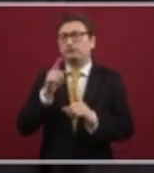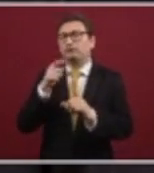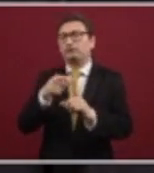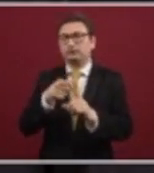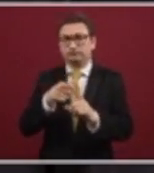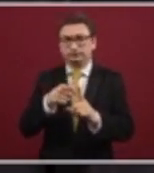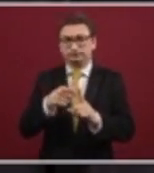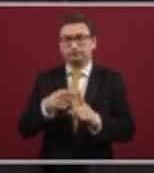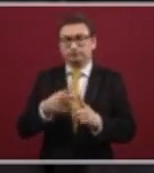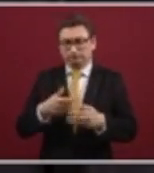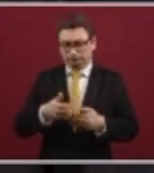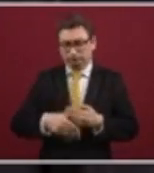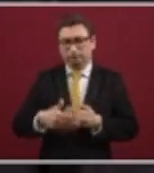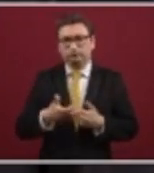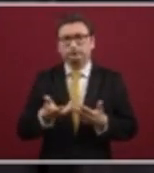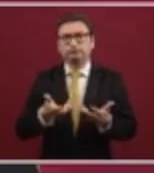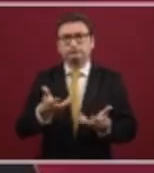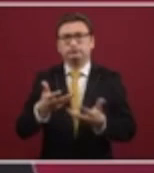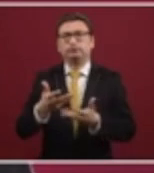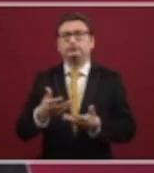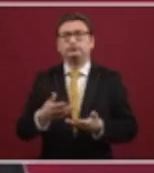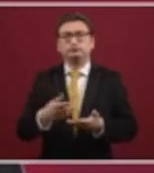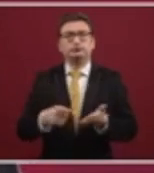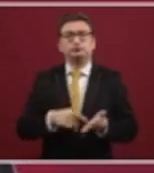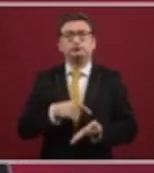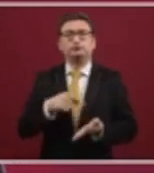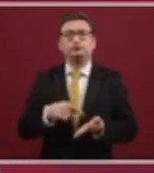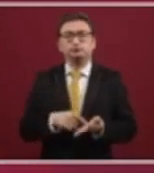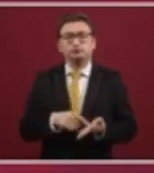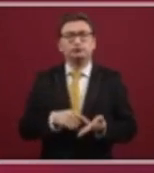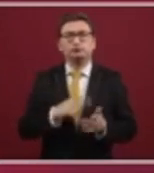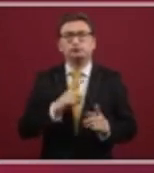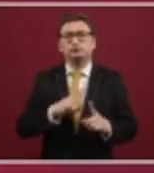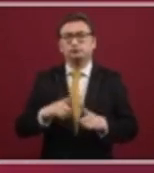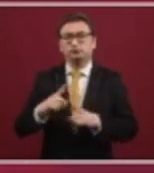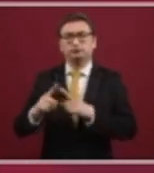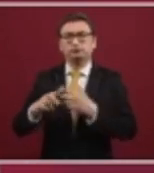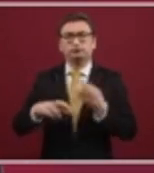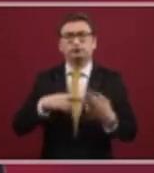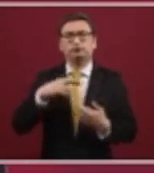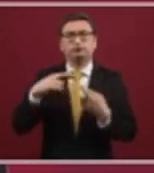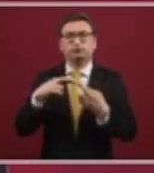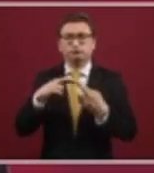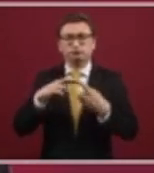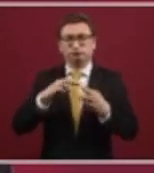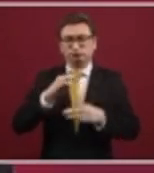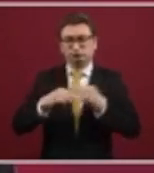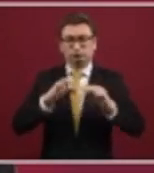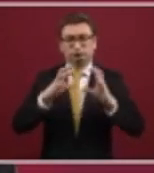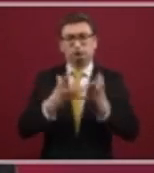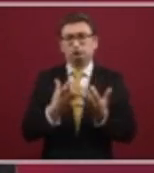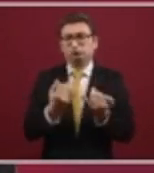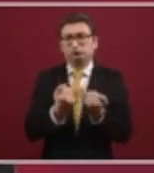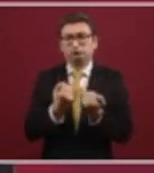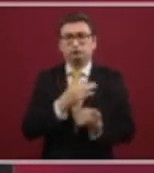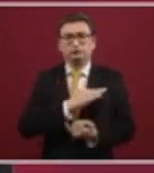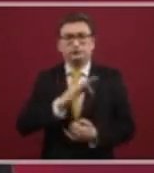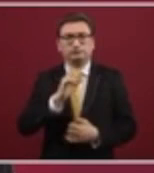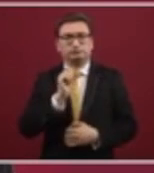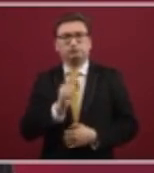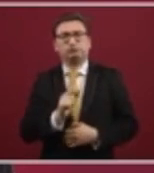ser aplicado en cualquier parte, en cualquier región del mundo, lo